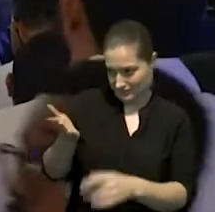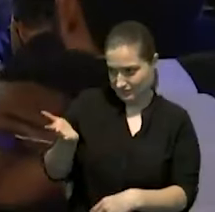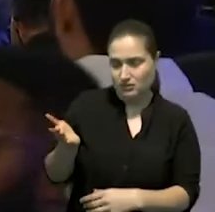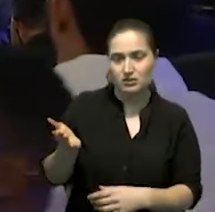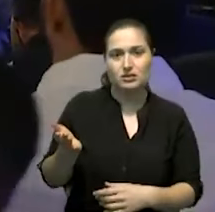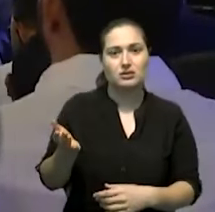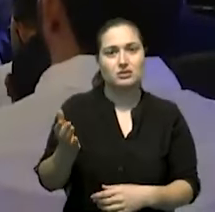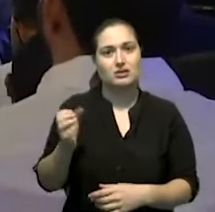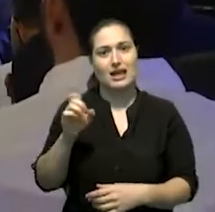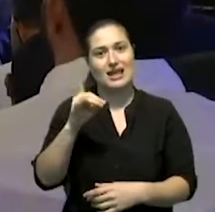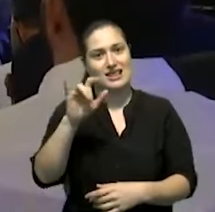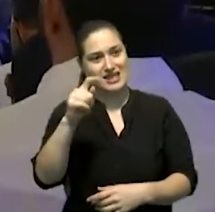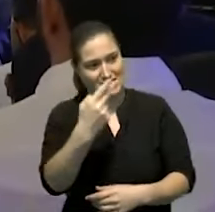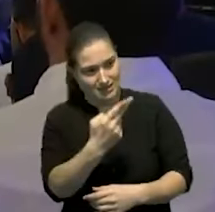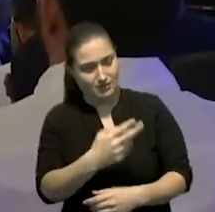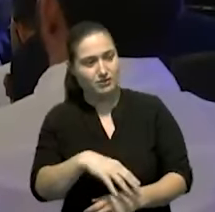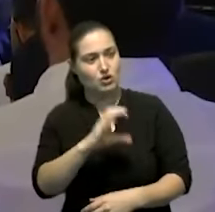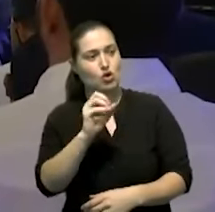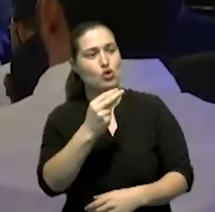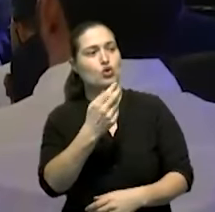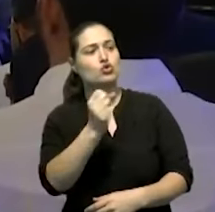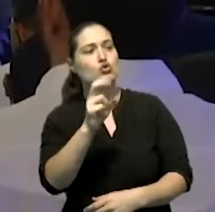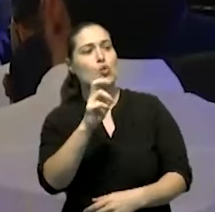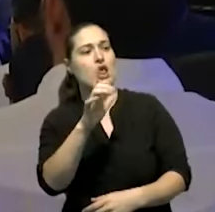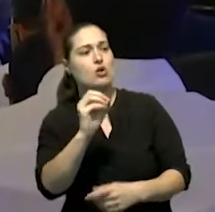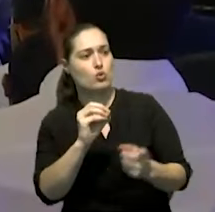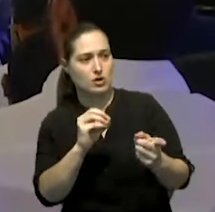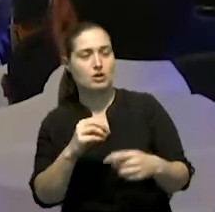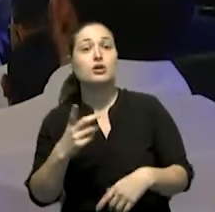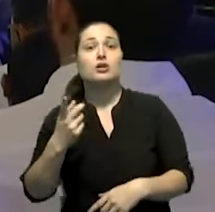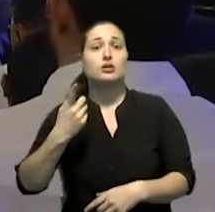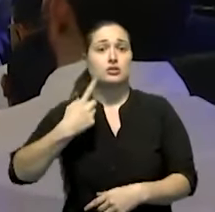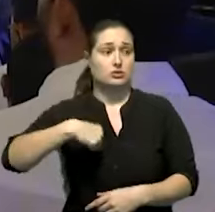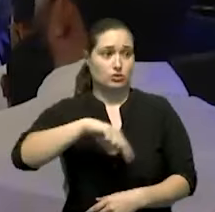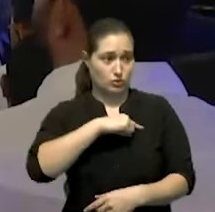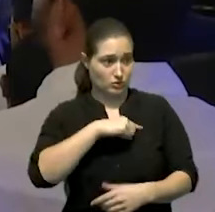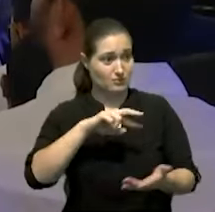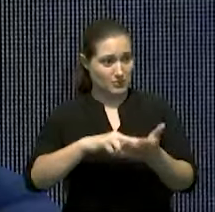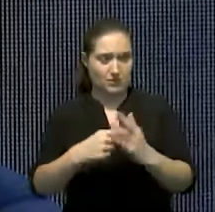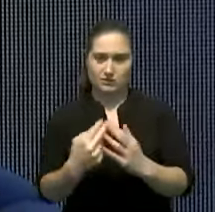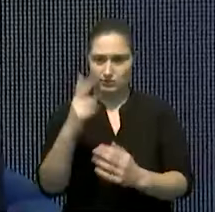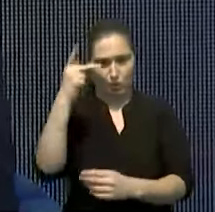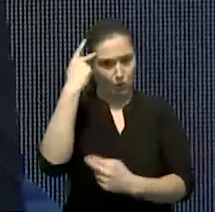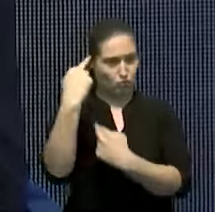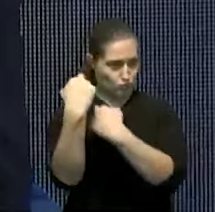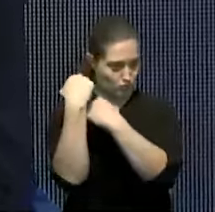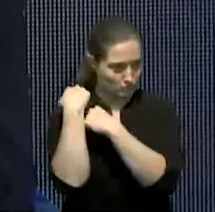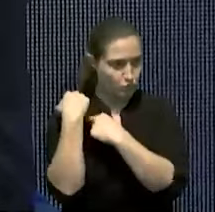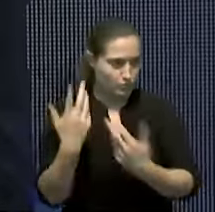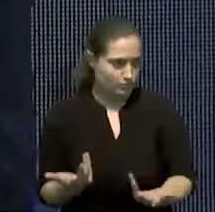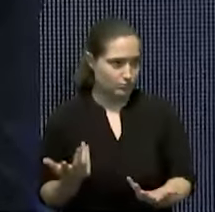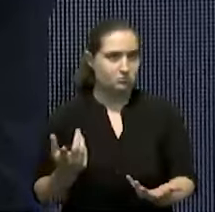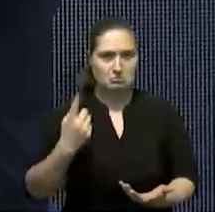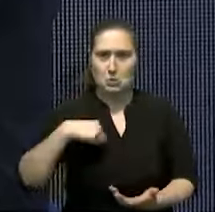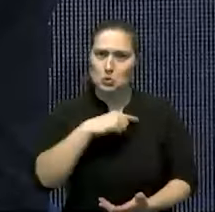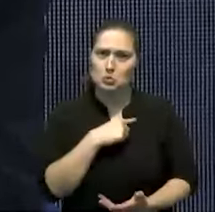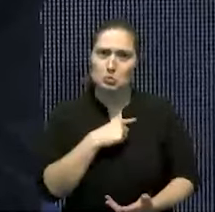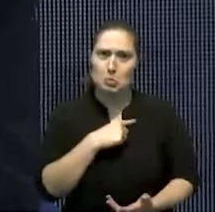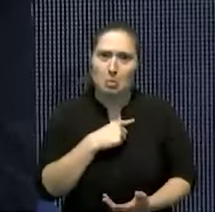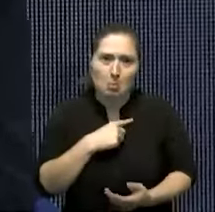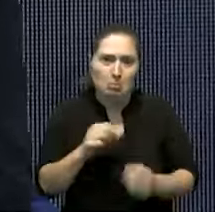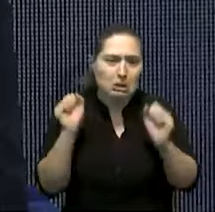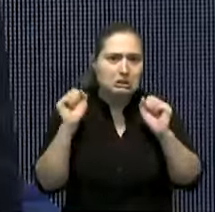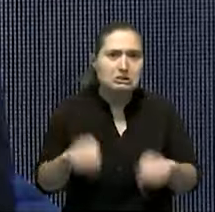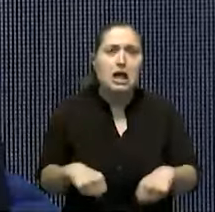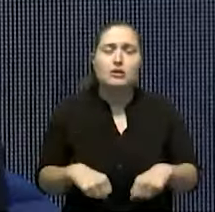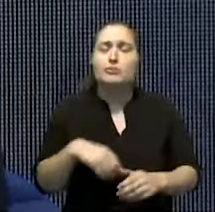Consuelo también Mira esto es un acto de responsabilidad política también nosotros pudimos continuar sin hacer